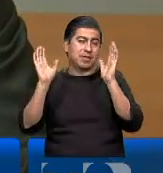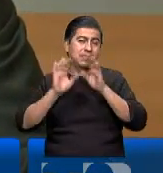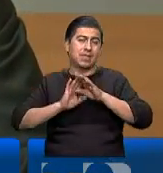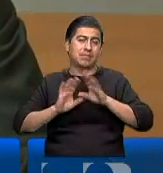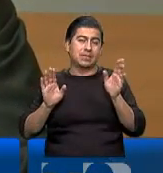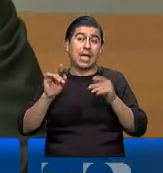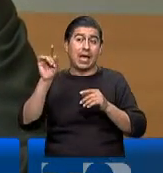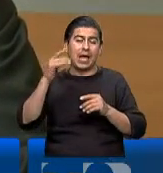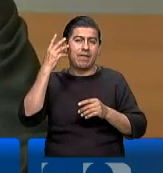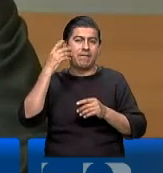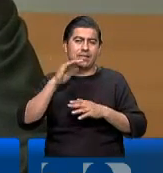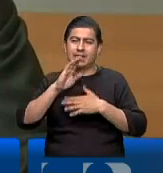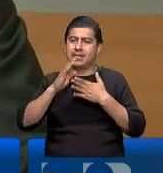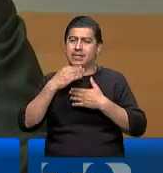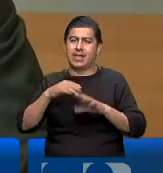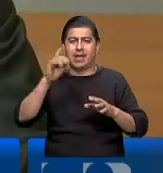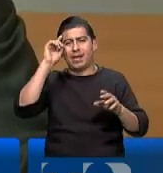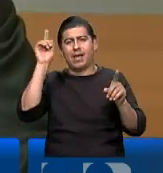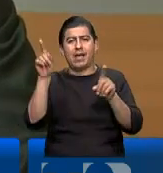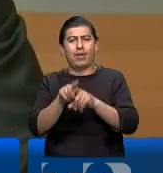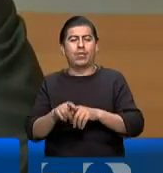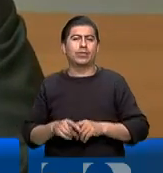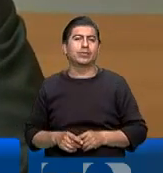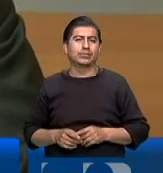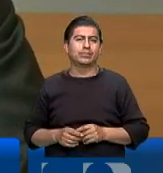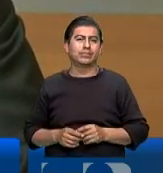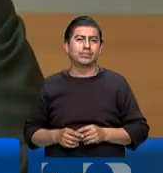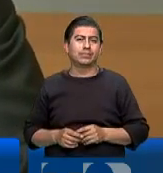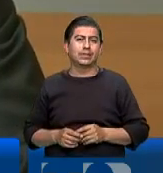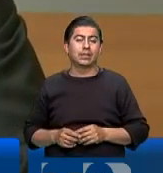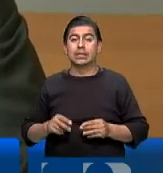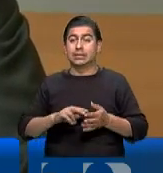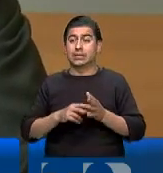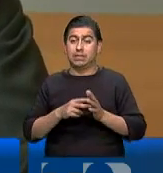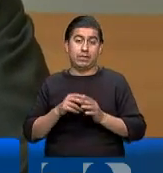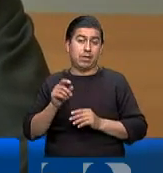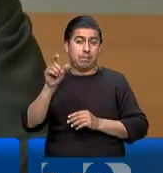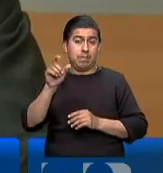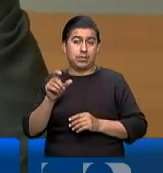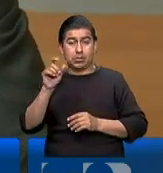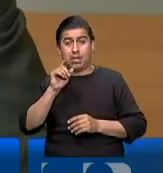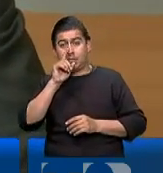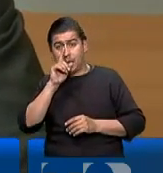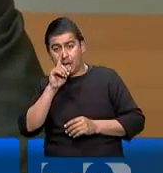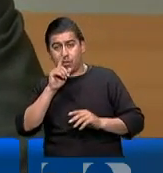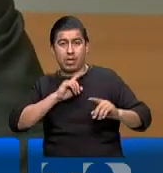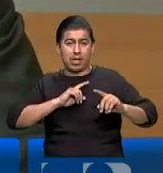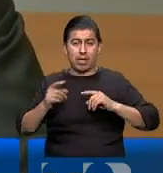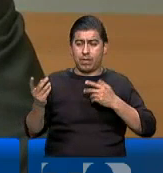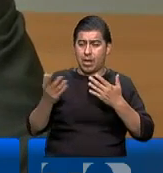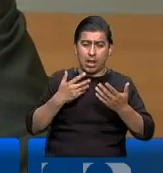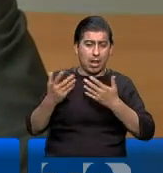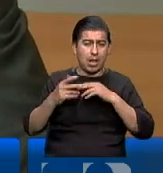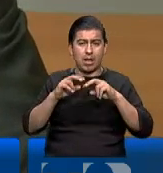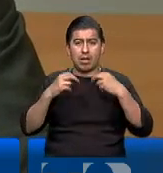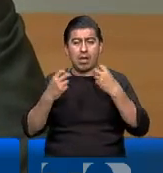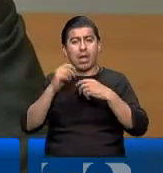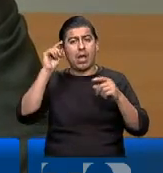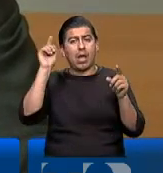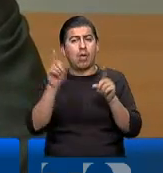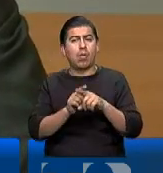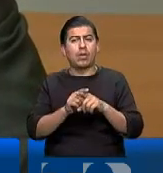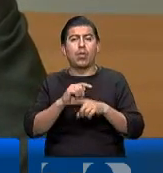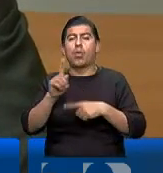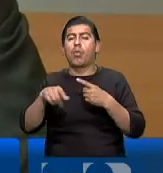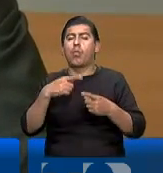unificado del trabajador en general para el año 2022 deberá